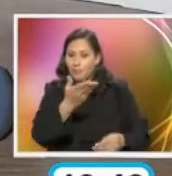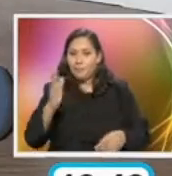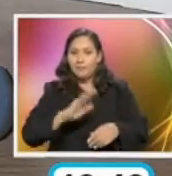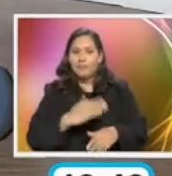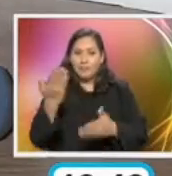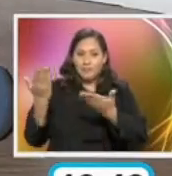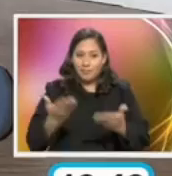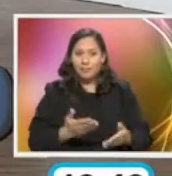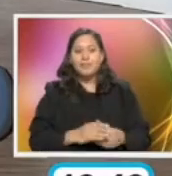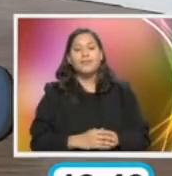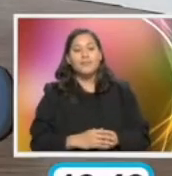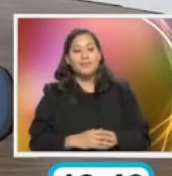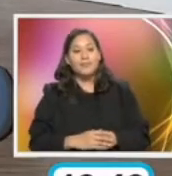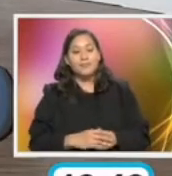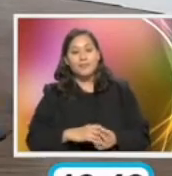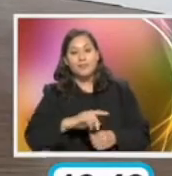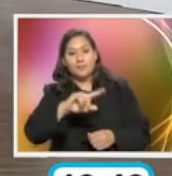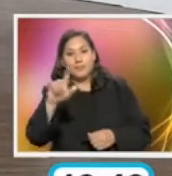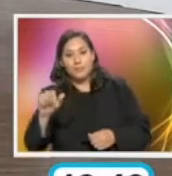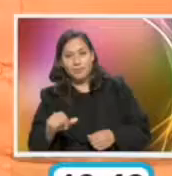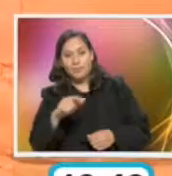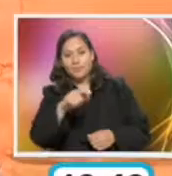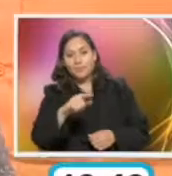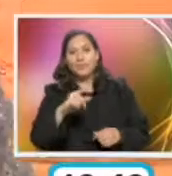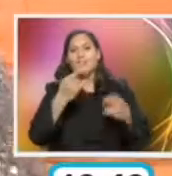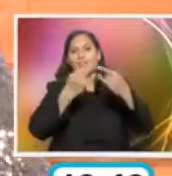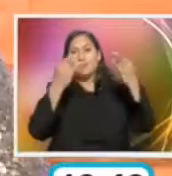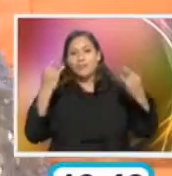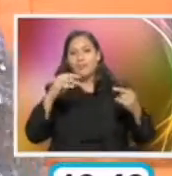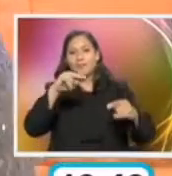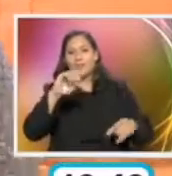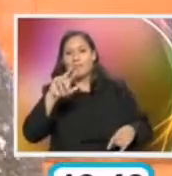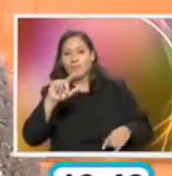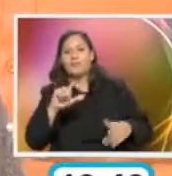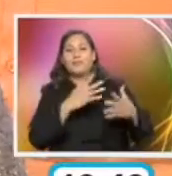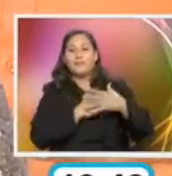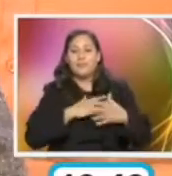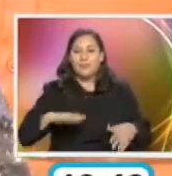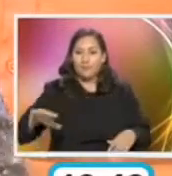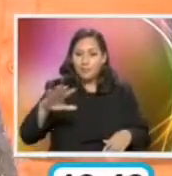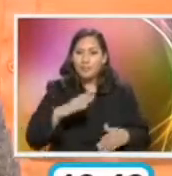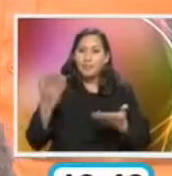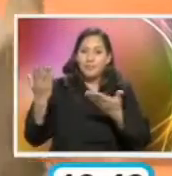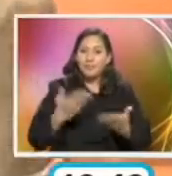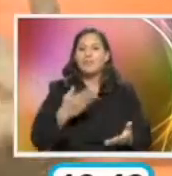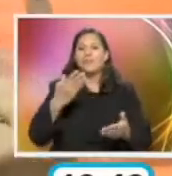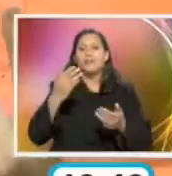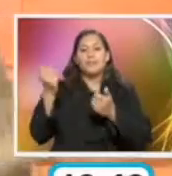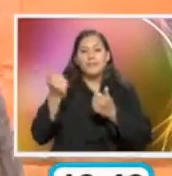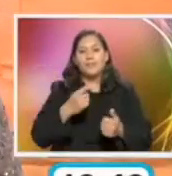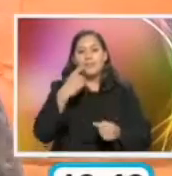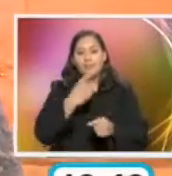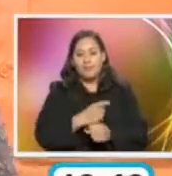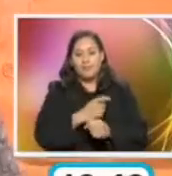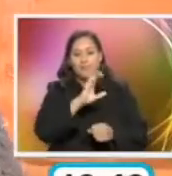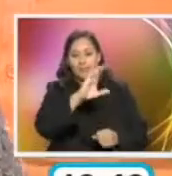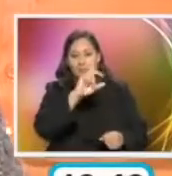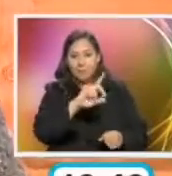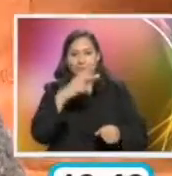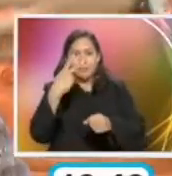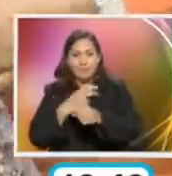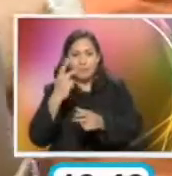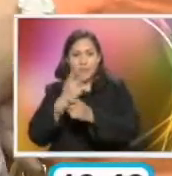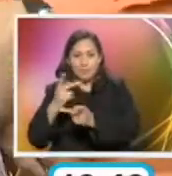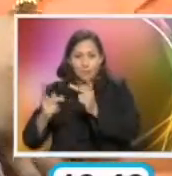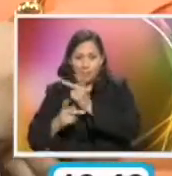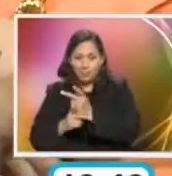recibirnos. Después de este tema de telenovela Amor de Barrio, venimos con nuestro primer sencillo de la segunda